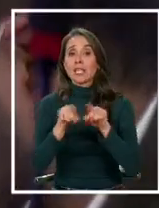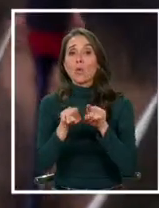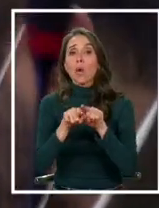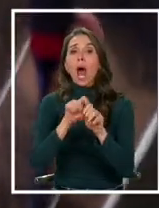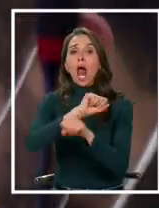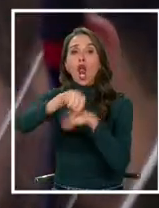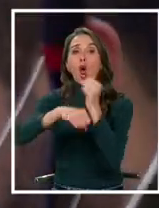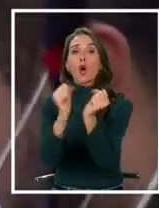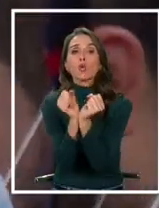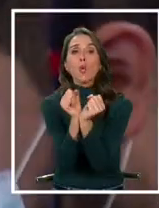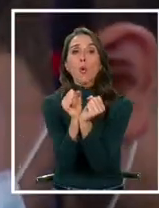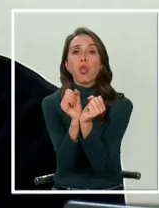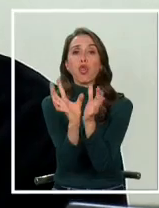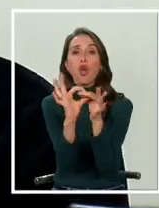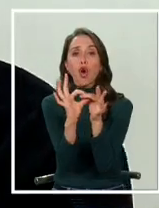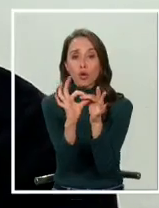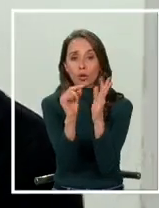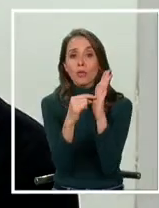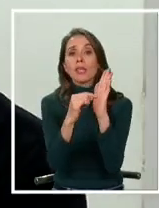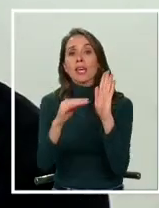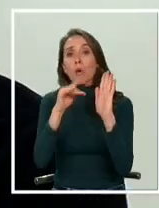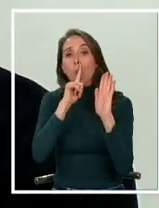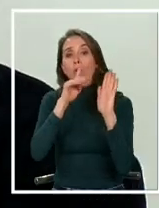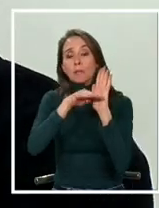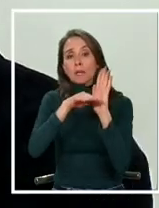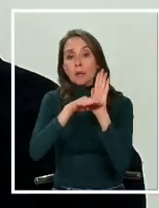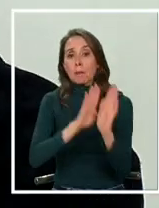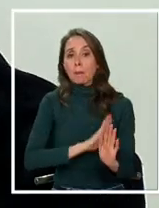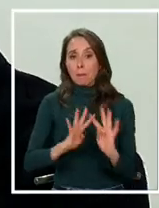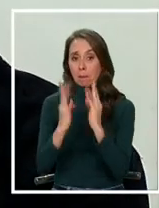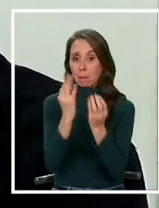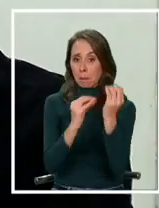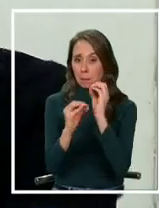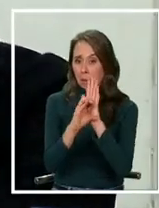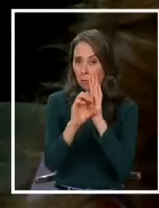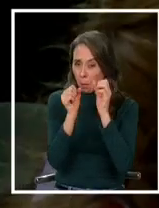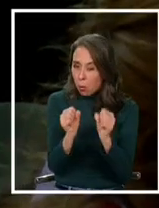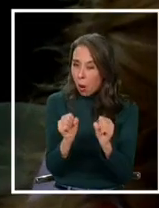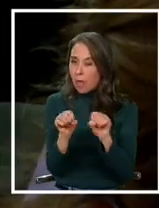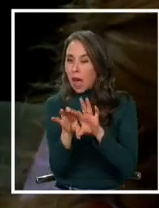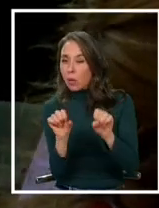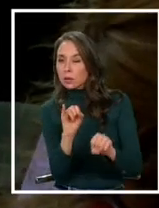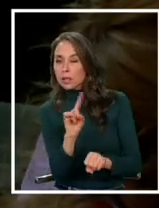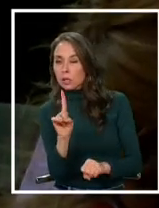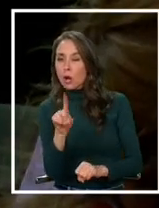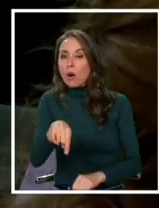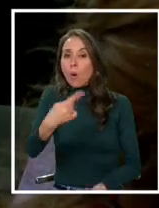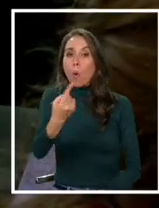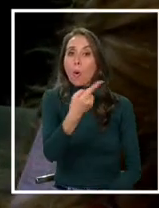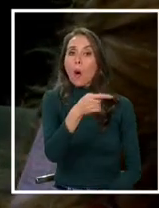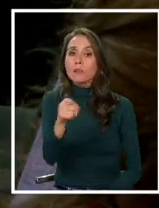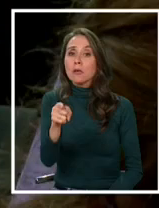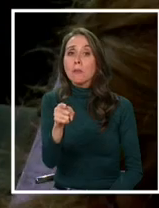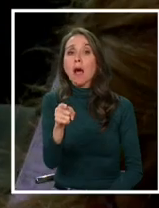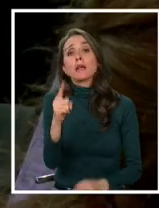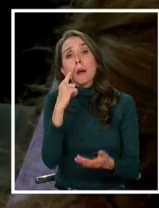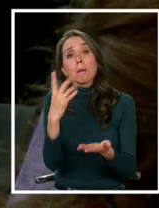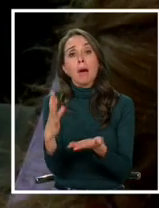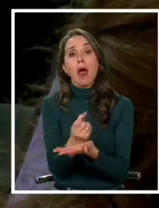esta última etapa será los convencionales capaces de llegar a un acuerdo queda una semana para